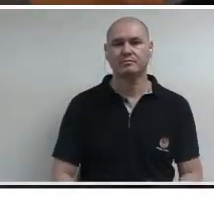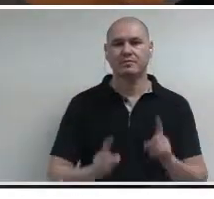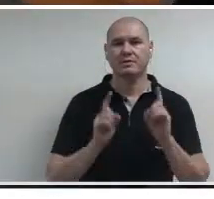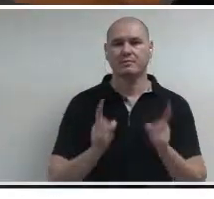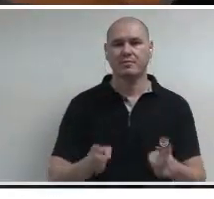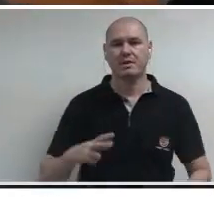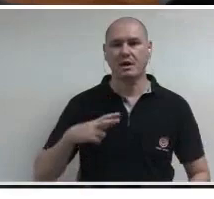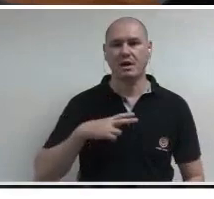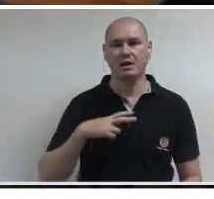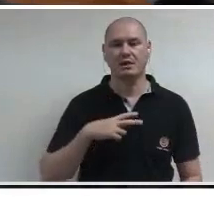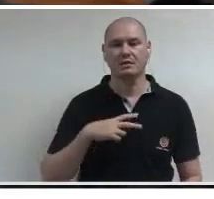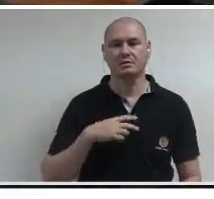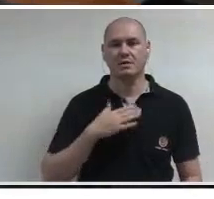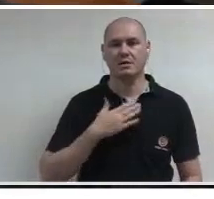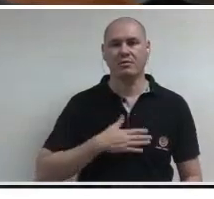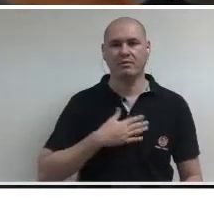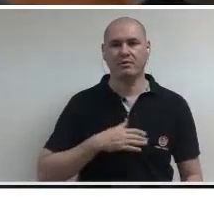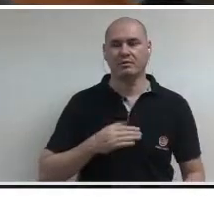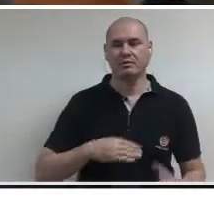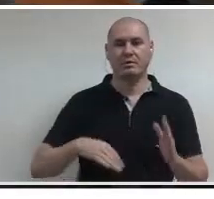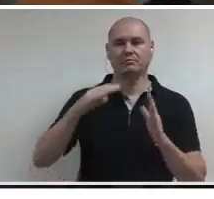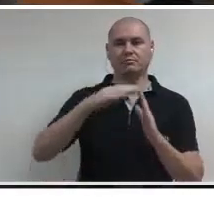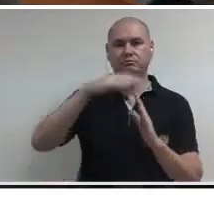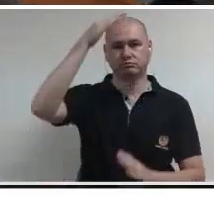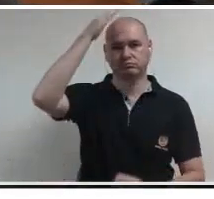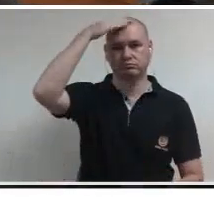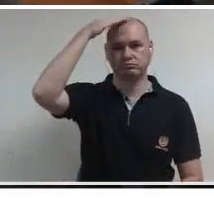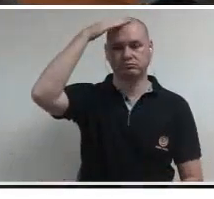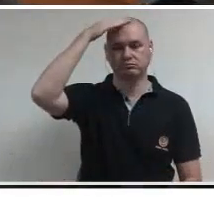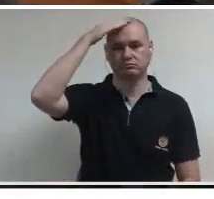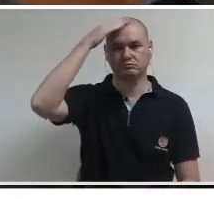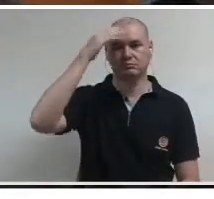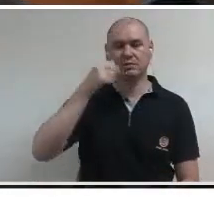puntaje y iba te vea con vos apuya pe.